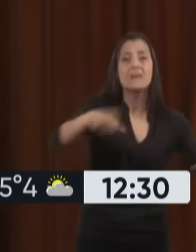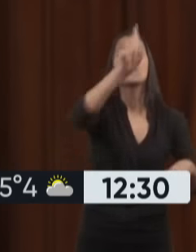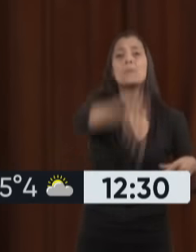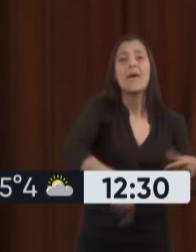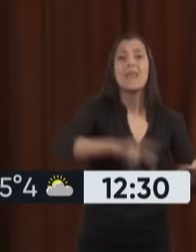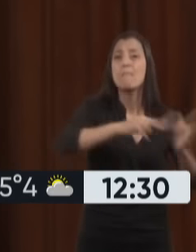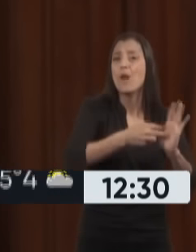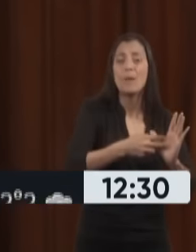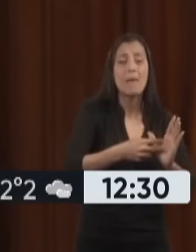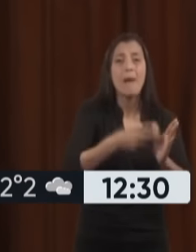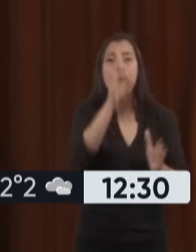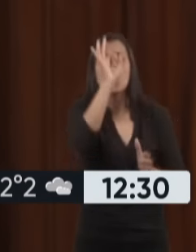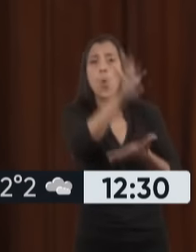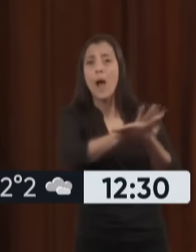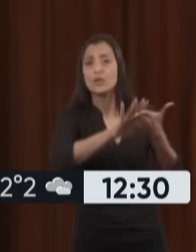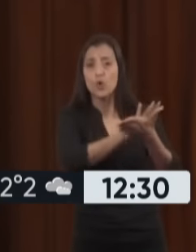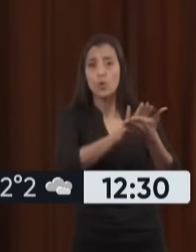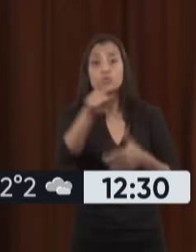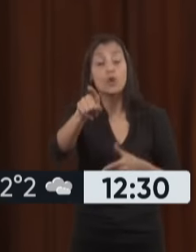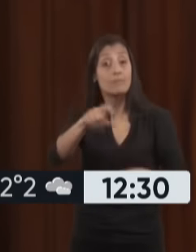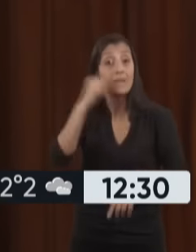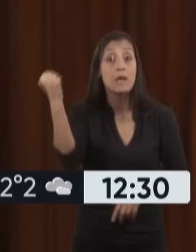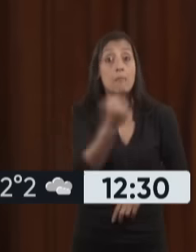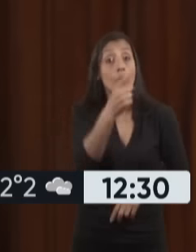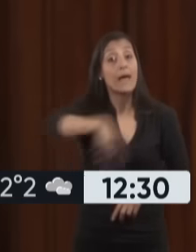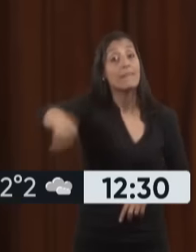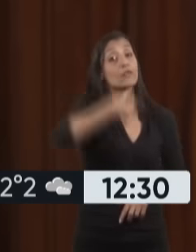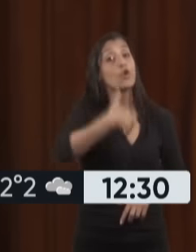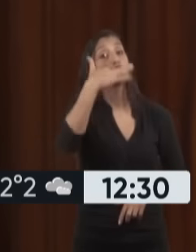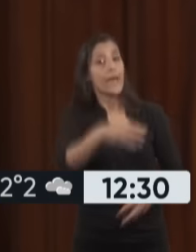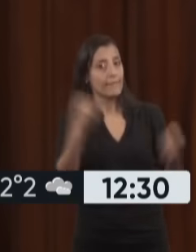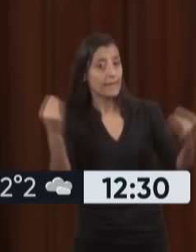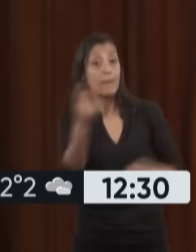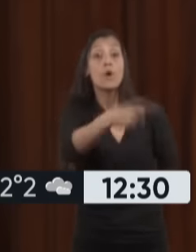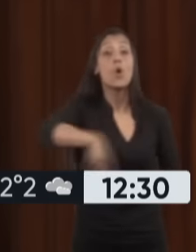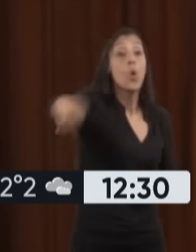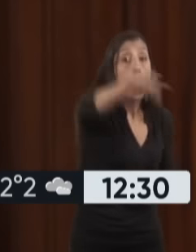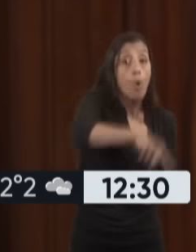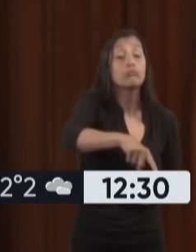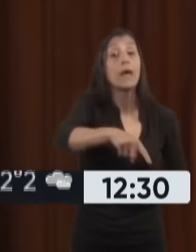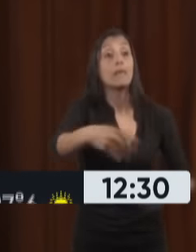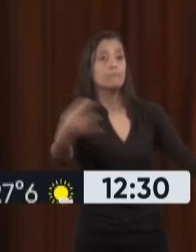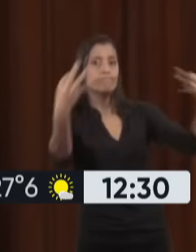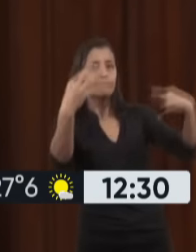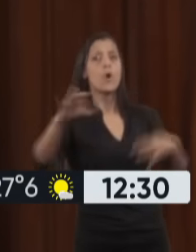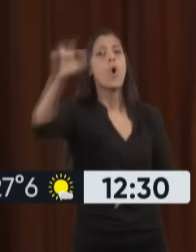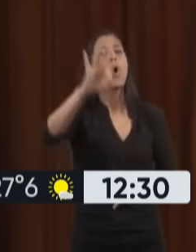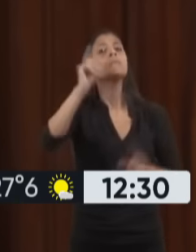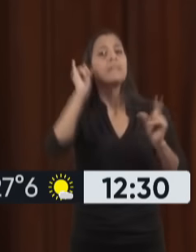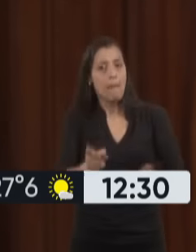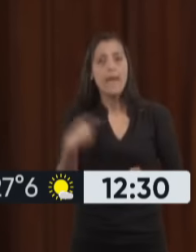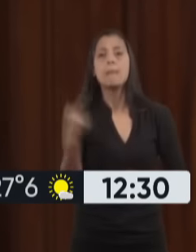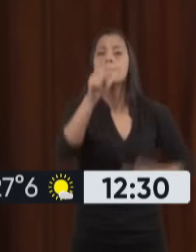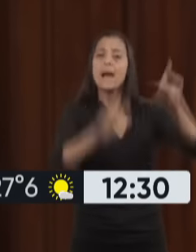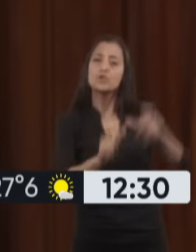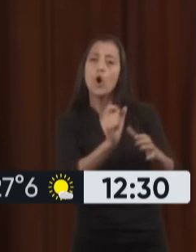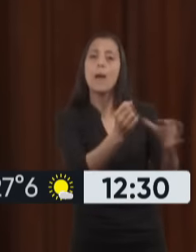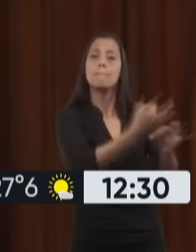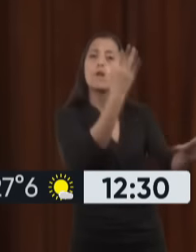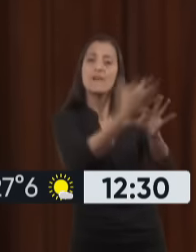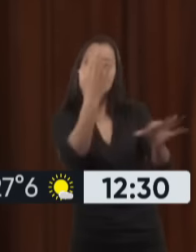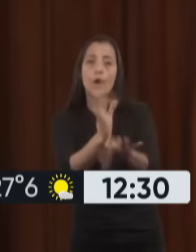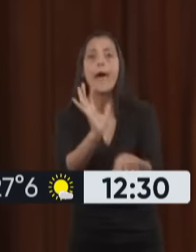fondo. Este punto es central que se entienda, tanto por ustedes que están en la trinchera como por los analistas económicos que